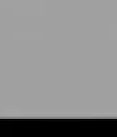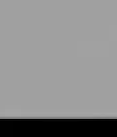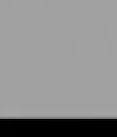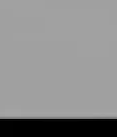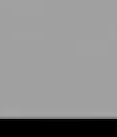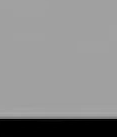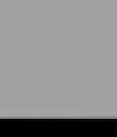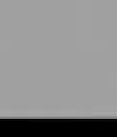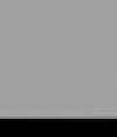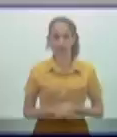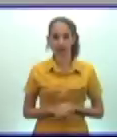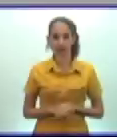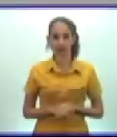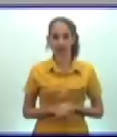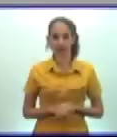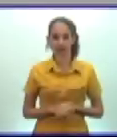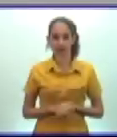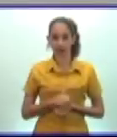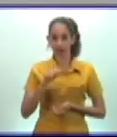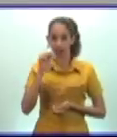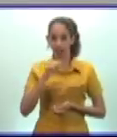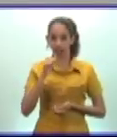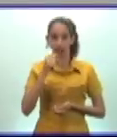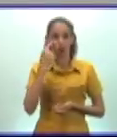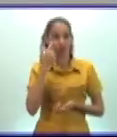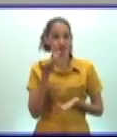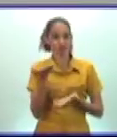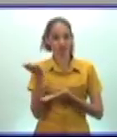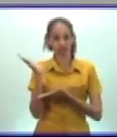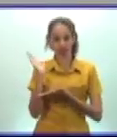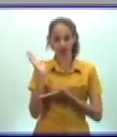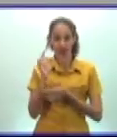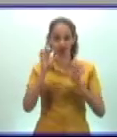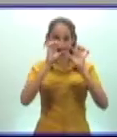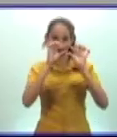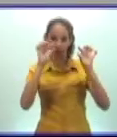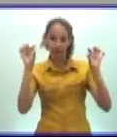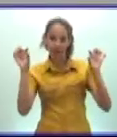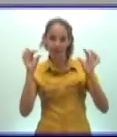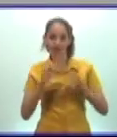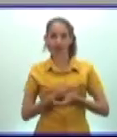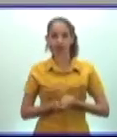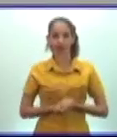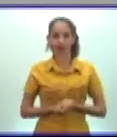Veamos ahora la expresión numérica de B.